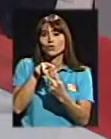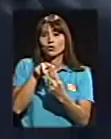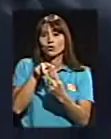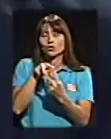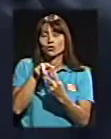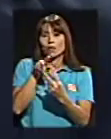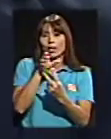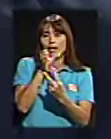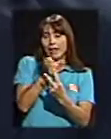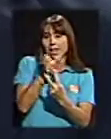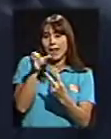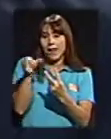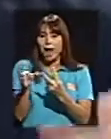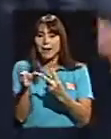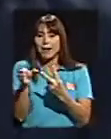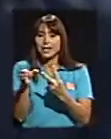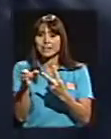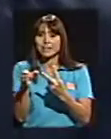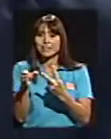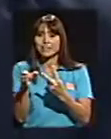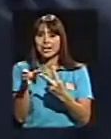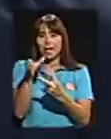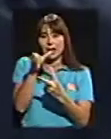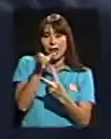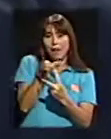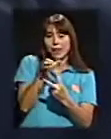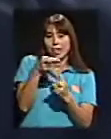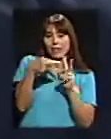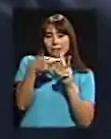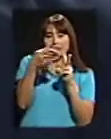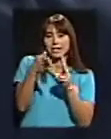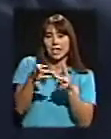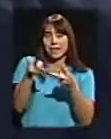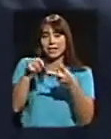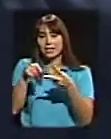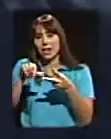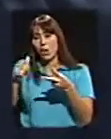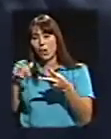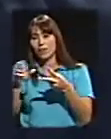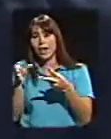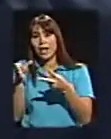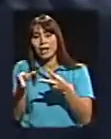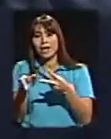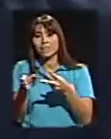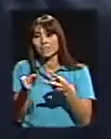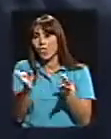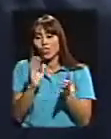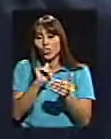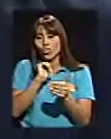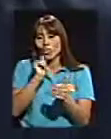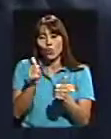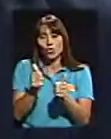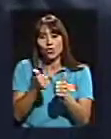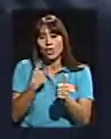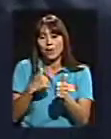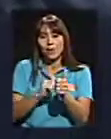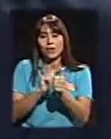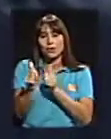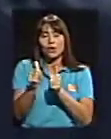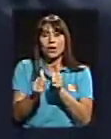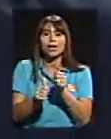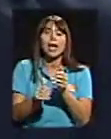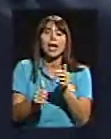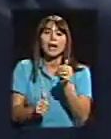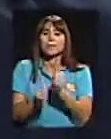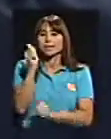del Congreso de los Estados Unidos, la Cámara de Representantes, significa que tiene un problema